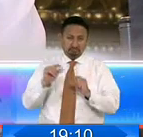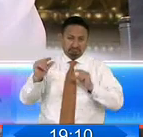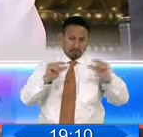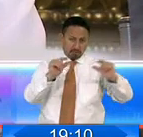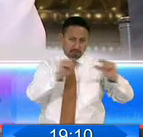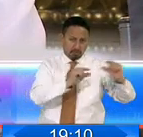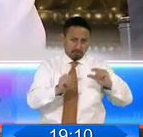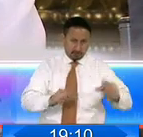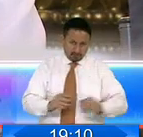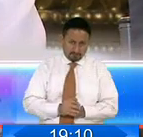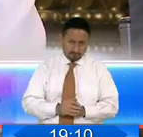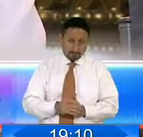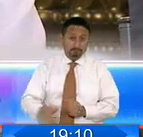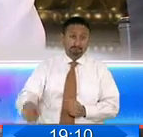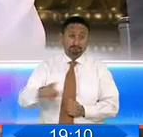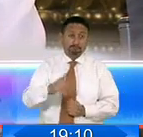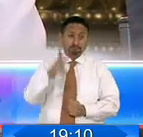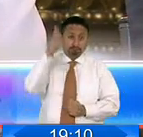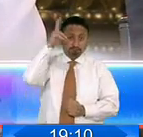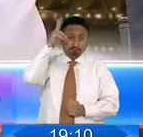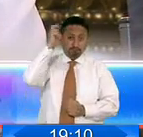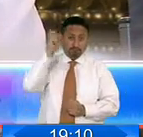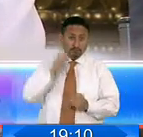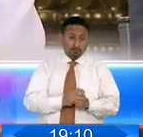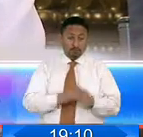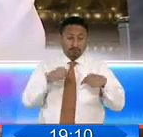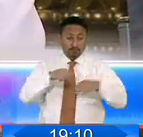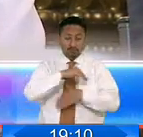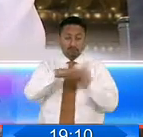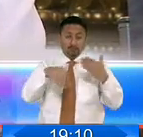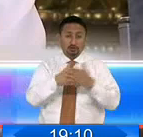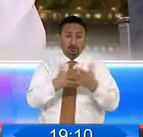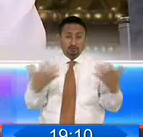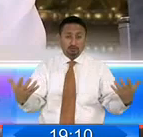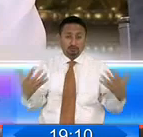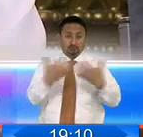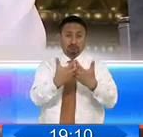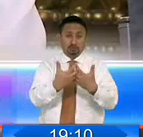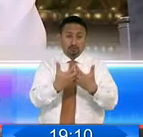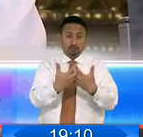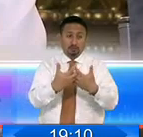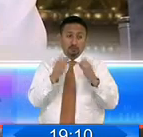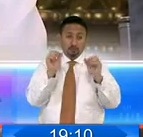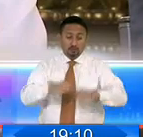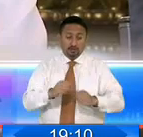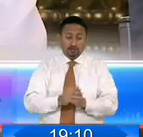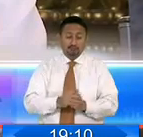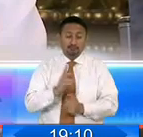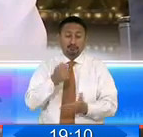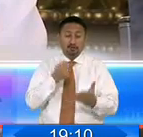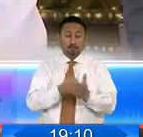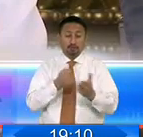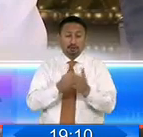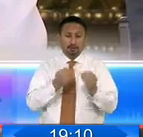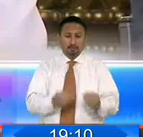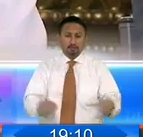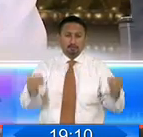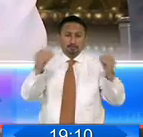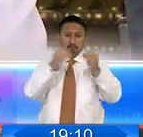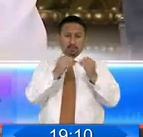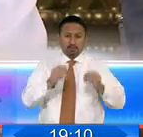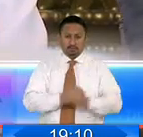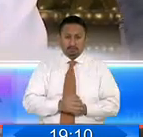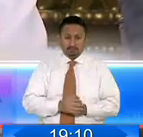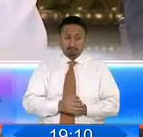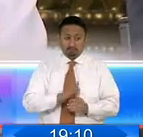en este sentido creo que si nos hermanamos todos tenemos la posibilidad en este caso